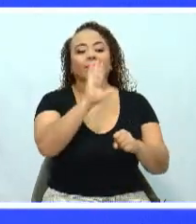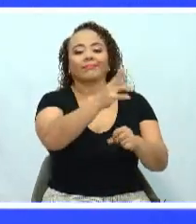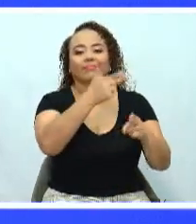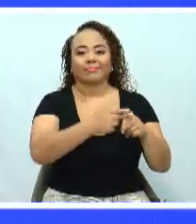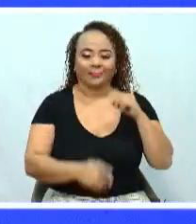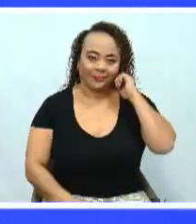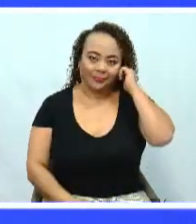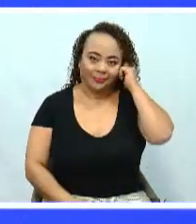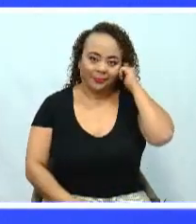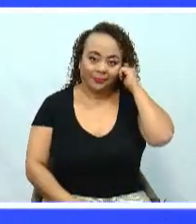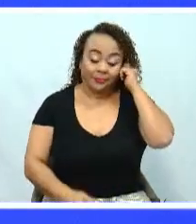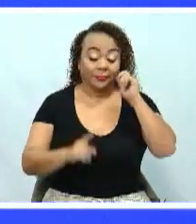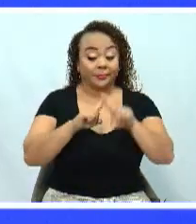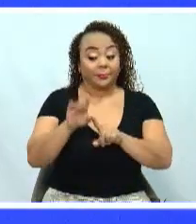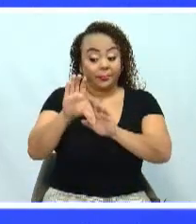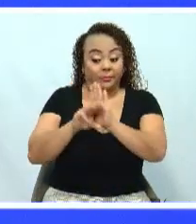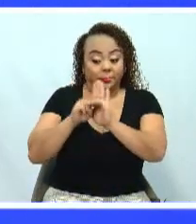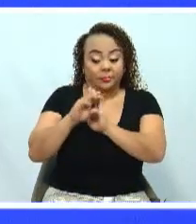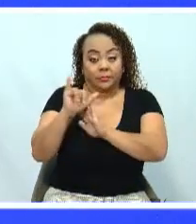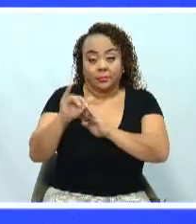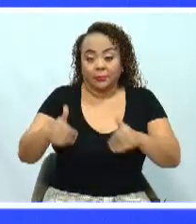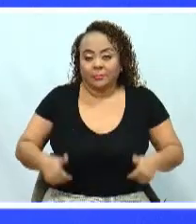pero el su currículum como técnico todavía le falta